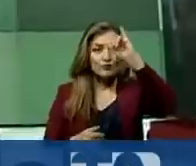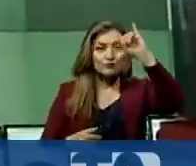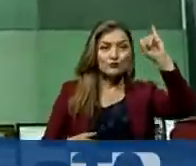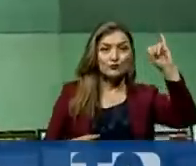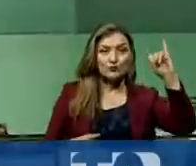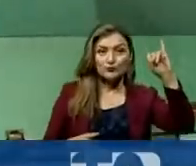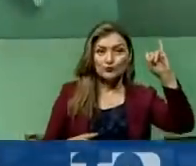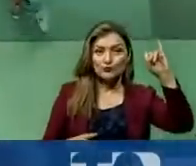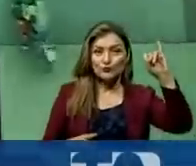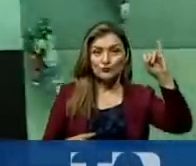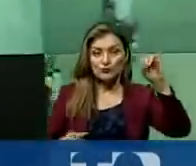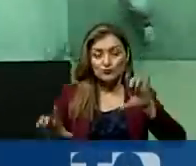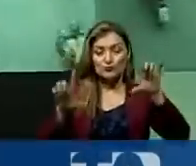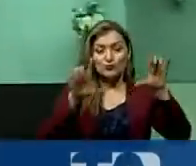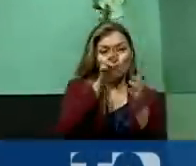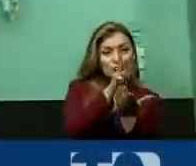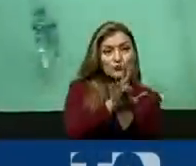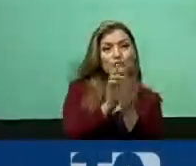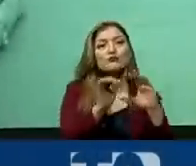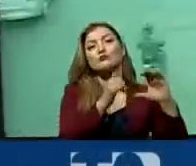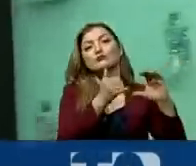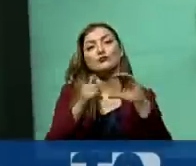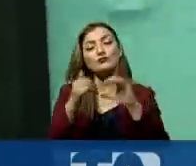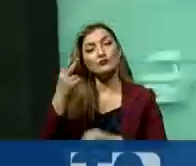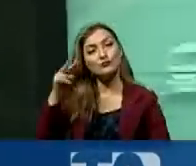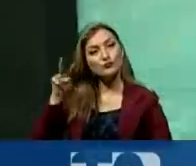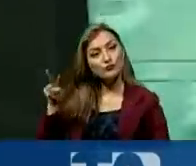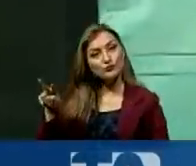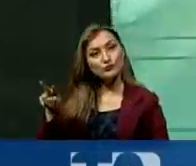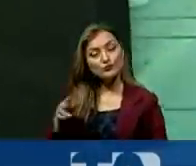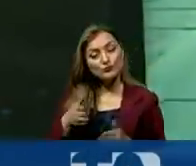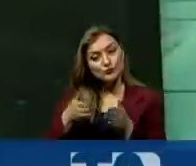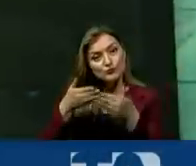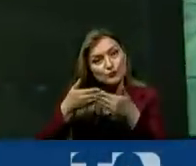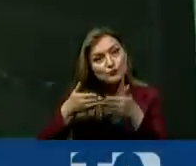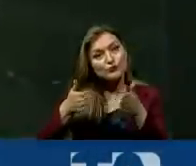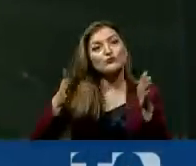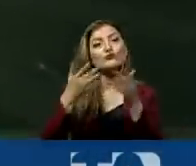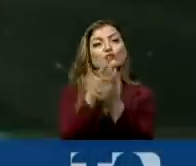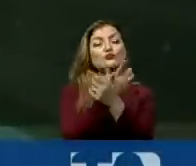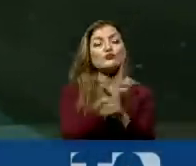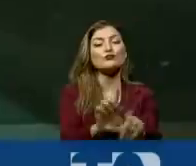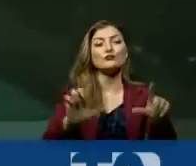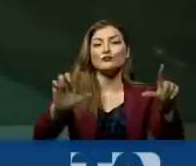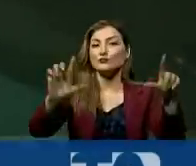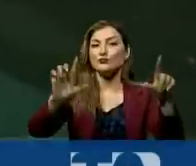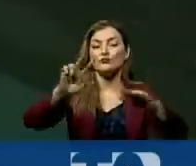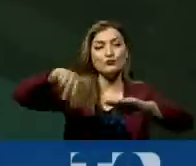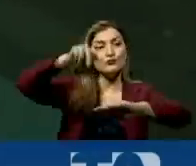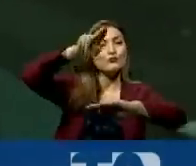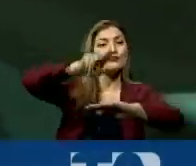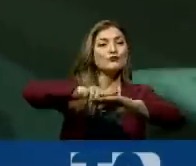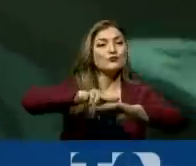terminal de santa elena ahora mismo las vías están despejadas todo transcurre con normalidad los